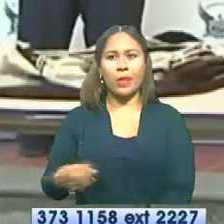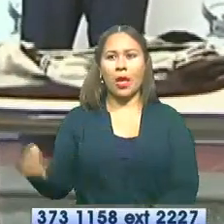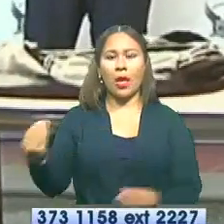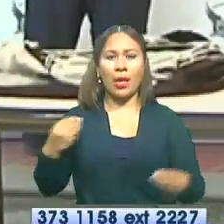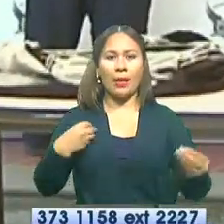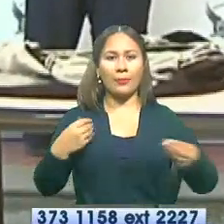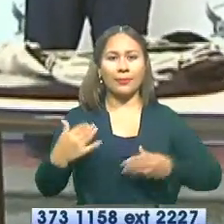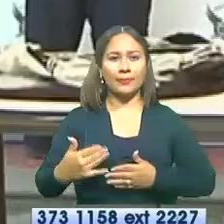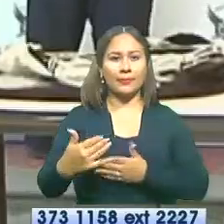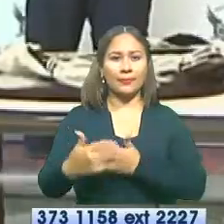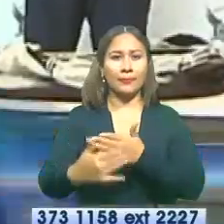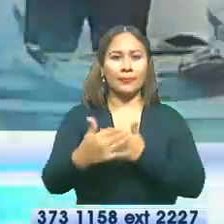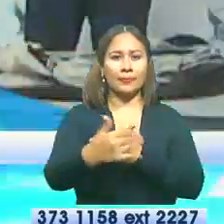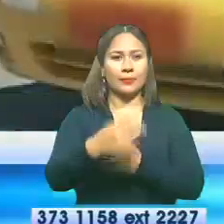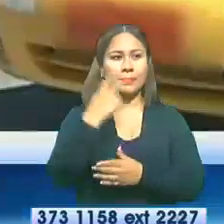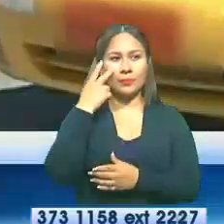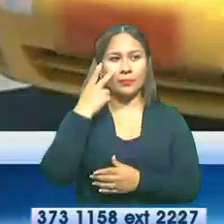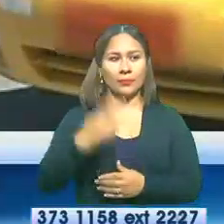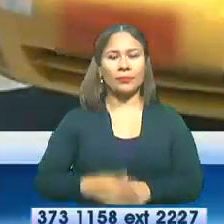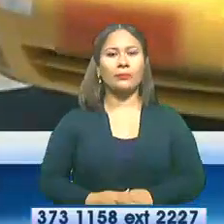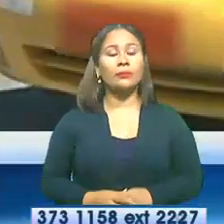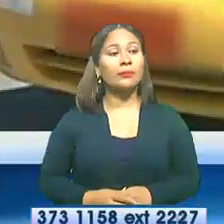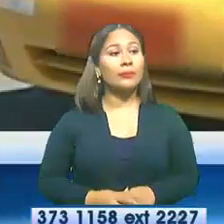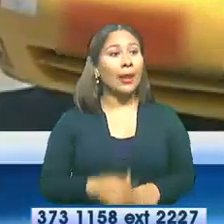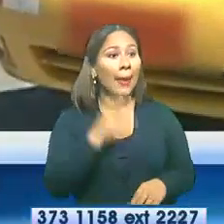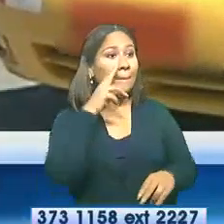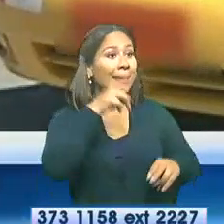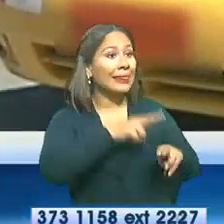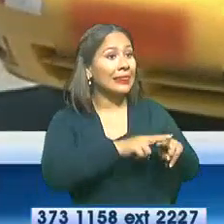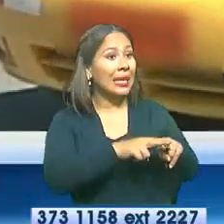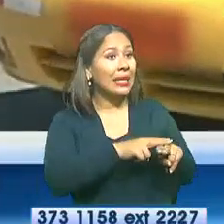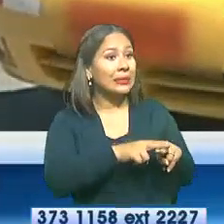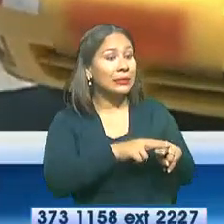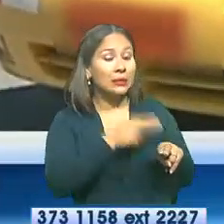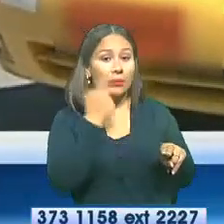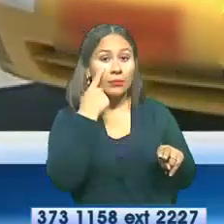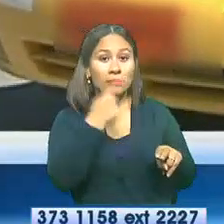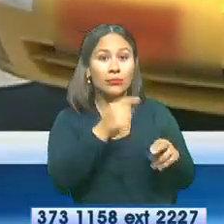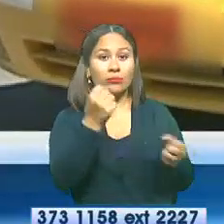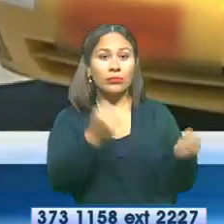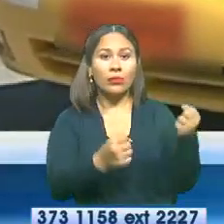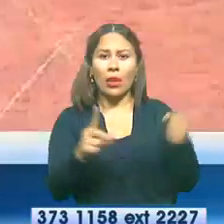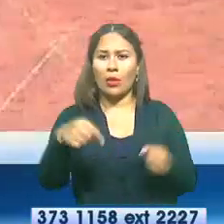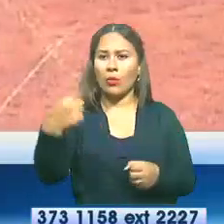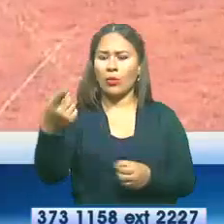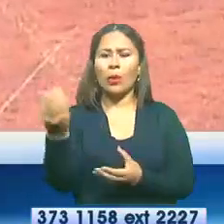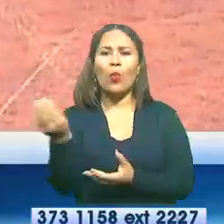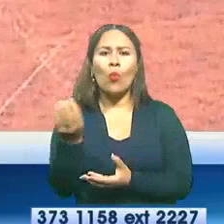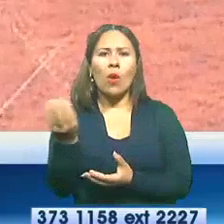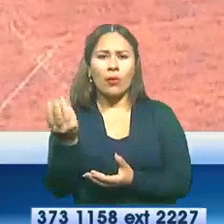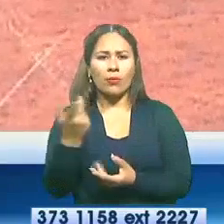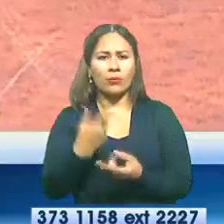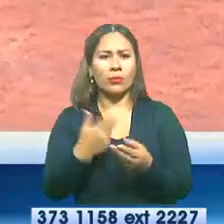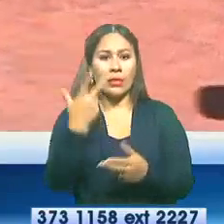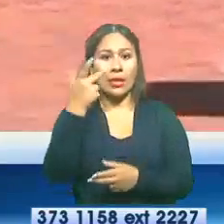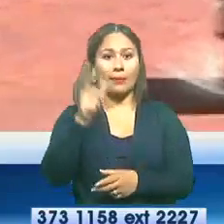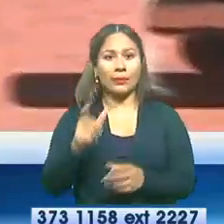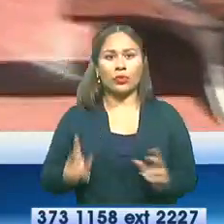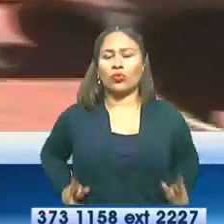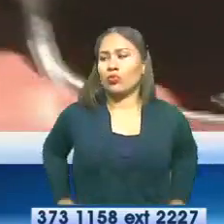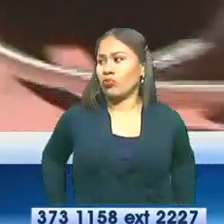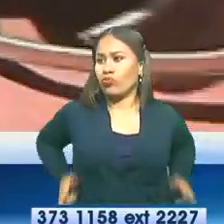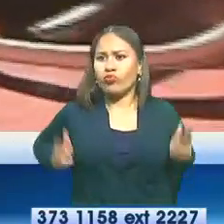lo cual se movilizaban en un vehículo tipo taxi. Apareció en el camino una distribuidora de huevos y tres sujetos habrían